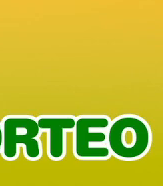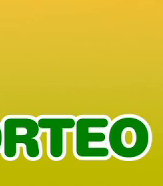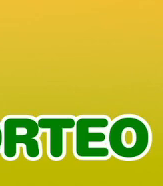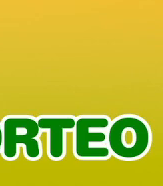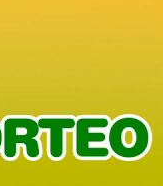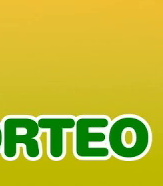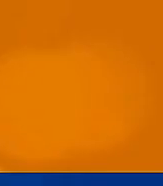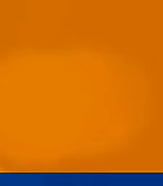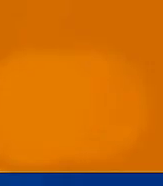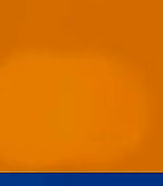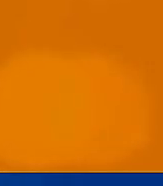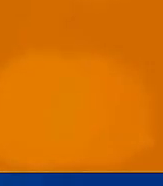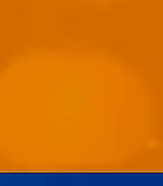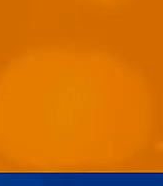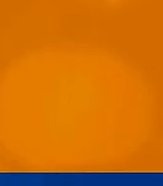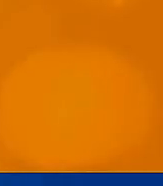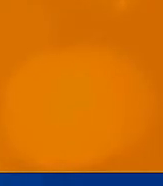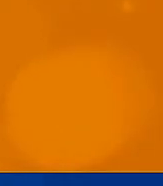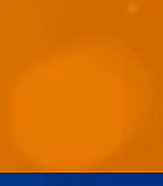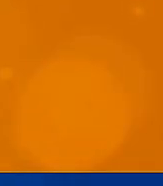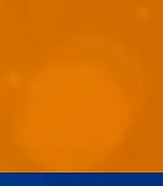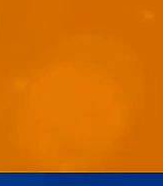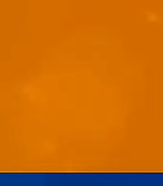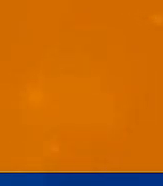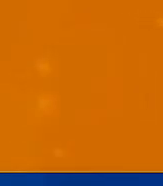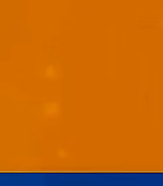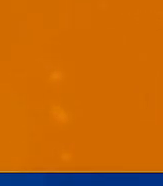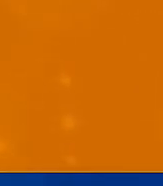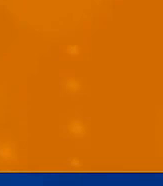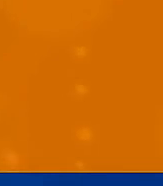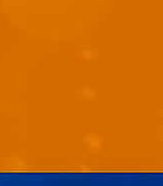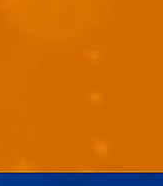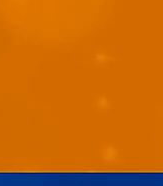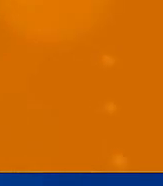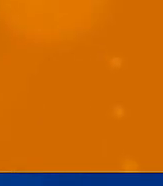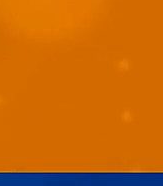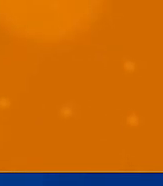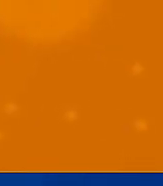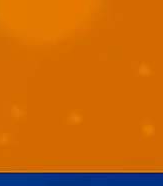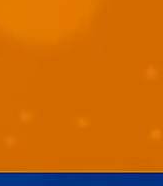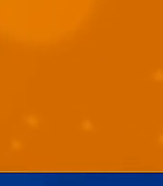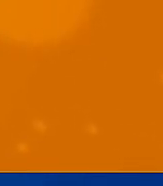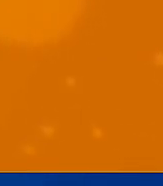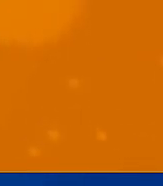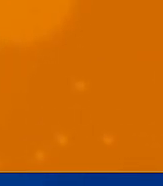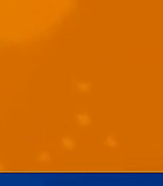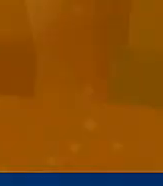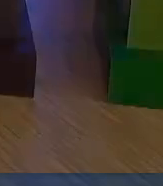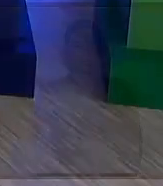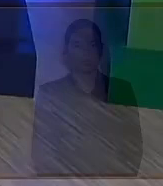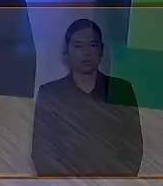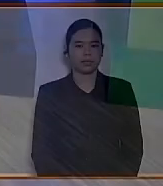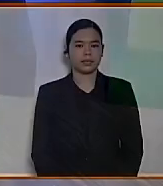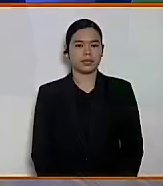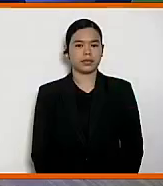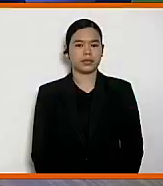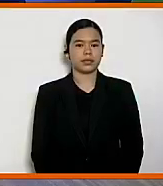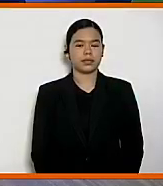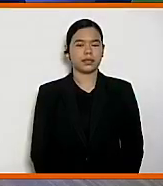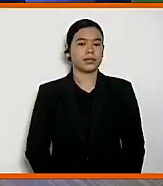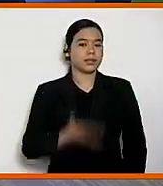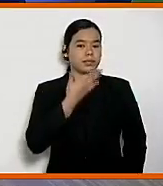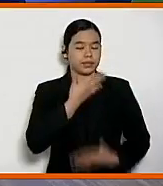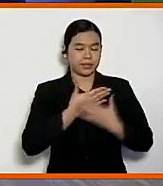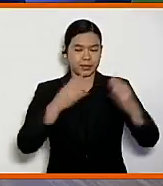mucha suerte tendré. Bienvenidos al sorteo Loto. ¡Loto! ¡Te cambia la vida! Muy